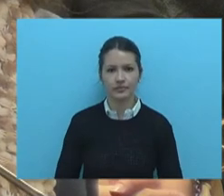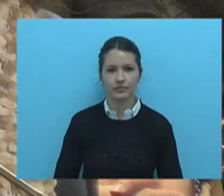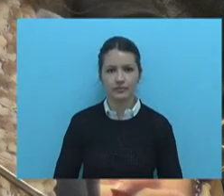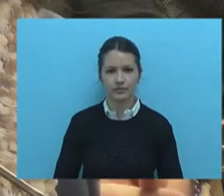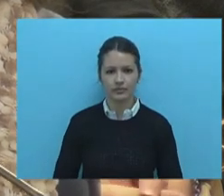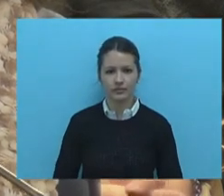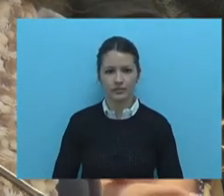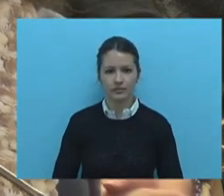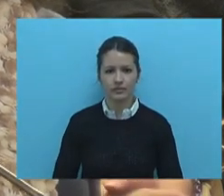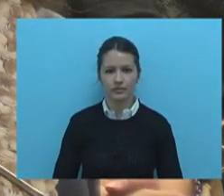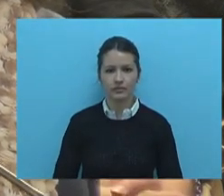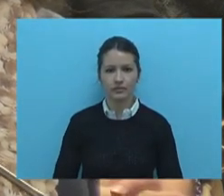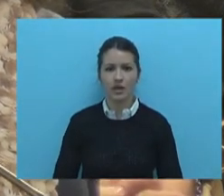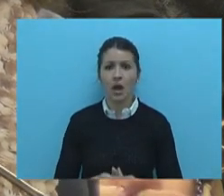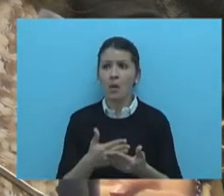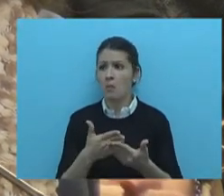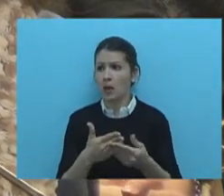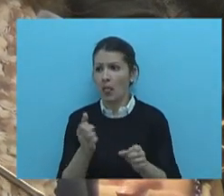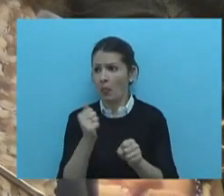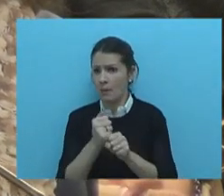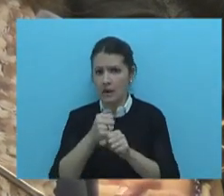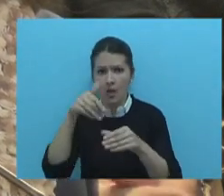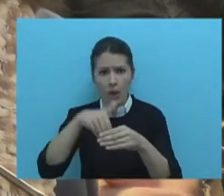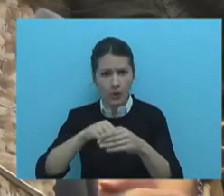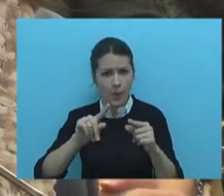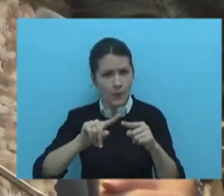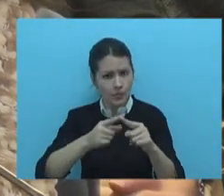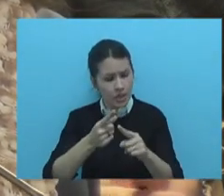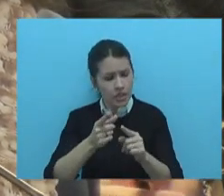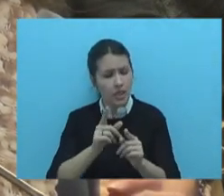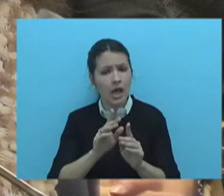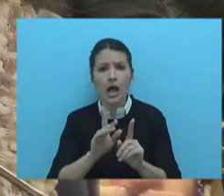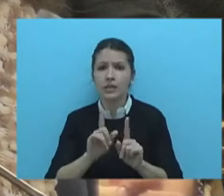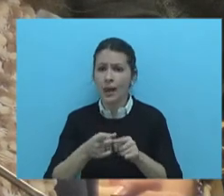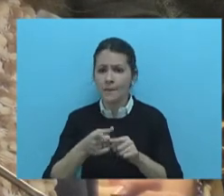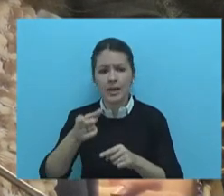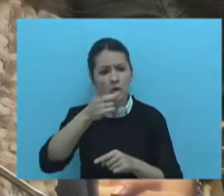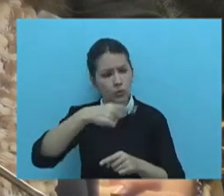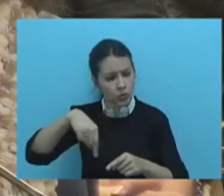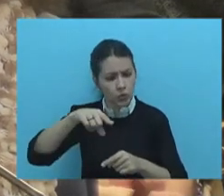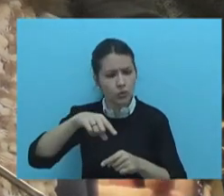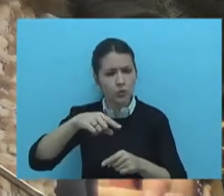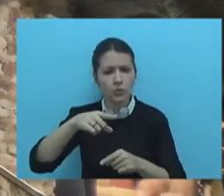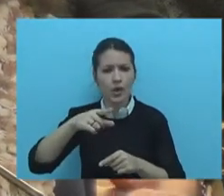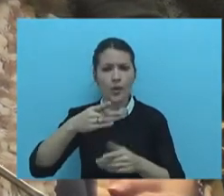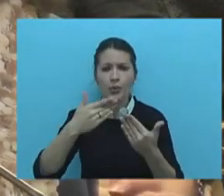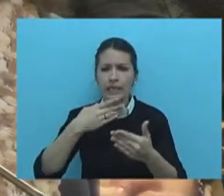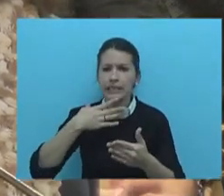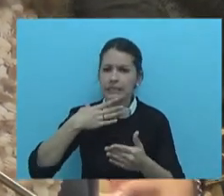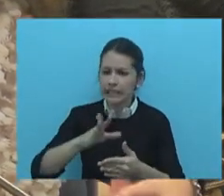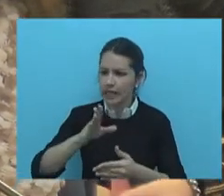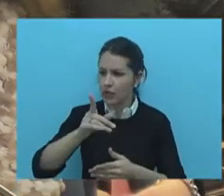tomar algún rol activo dentro de la política, sino como ciudadanos empezar a entender que nosotros somos los que tenemos